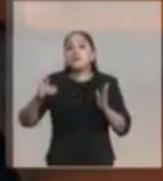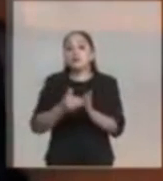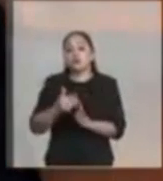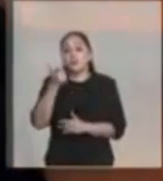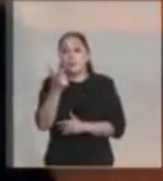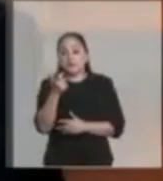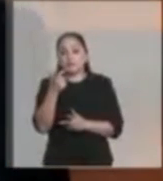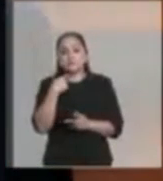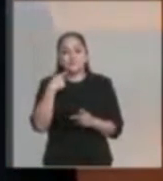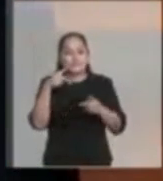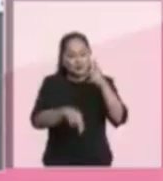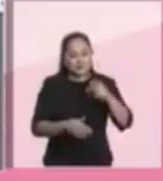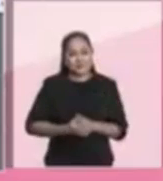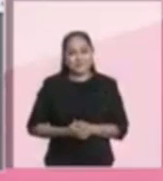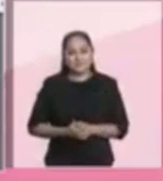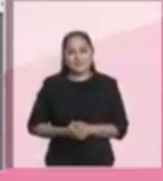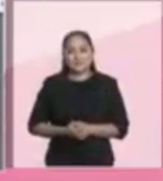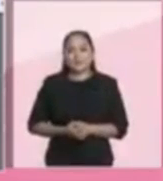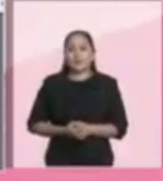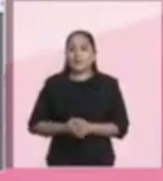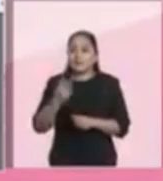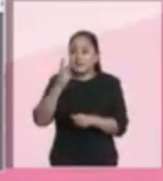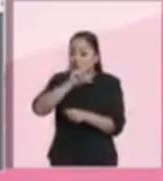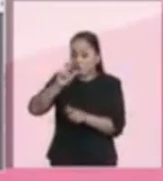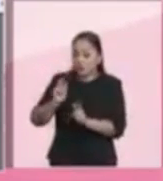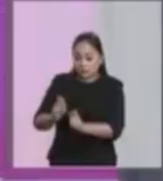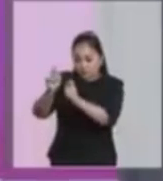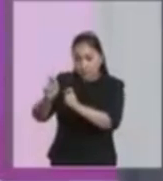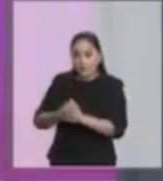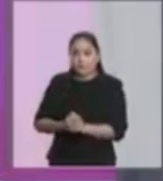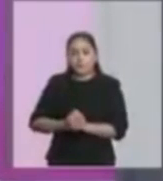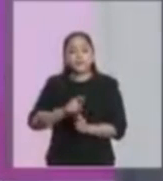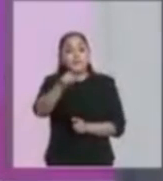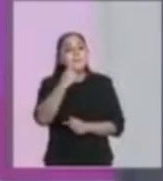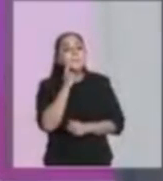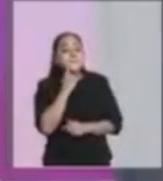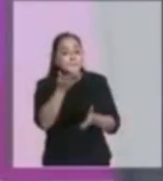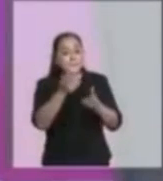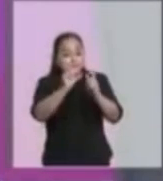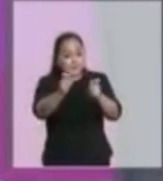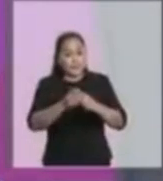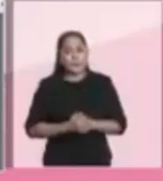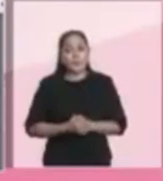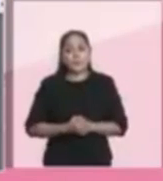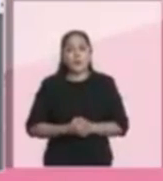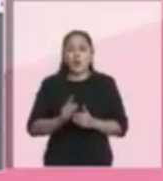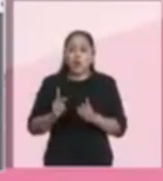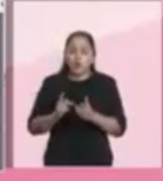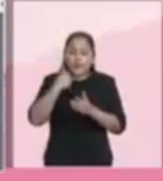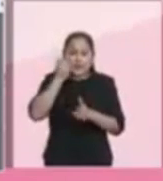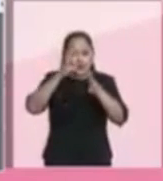pesos... Vamos a regresar con usted, si le parece, en esta segunda parte. Candidato López Obrador. Sí, nada más una